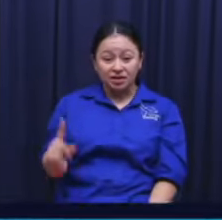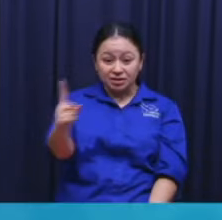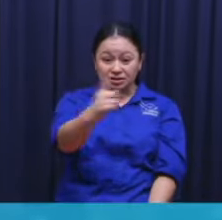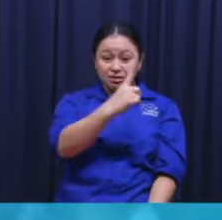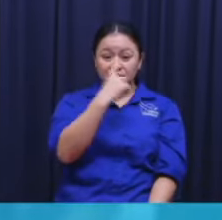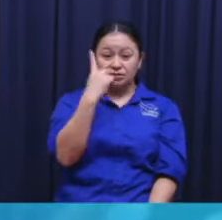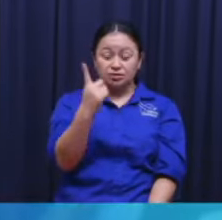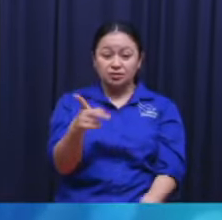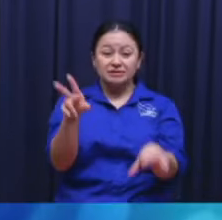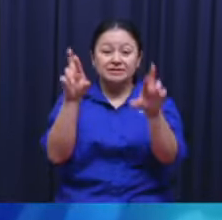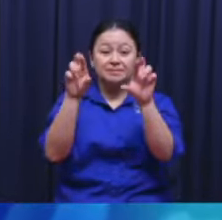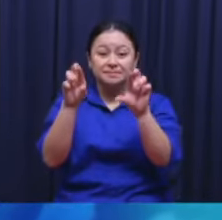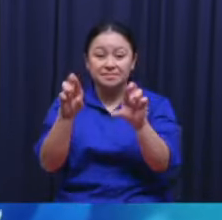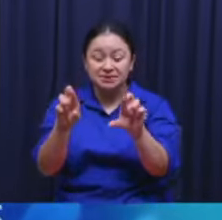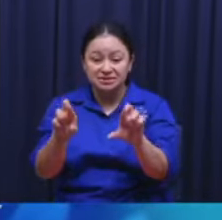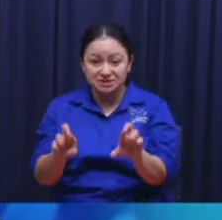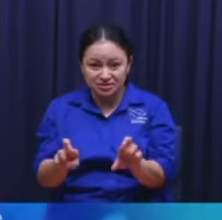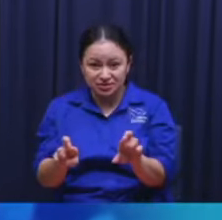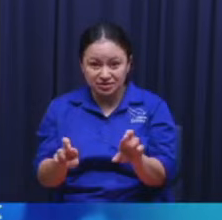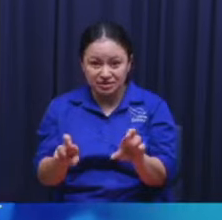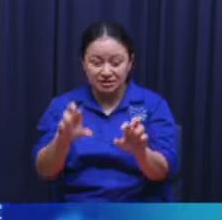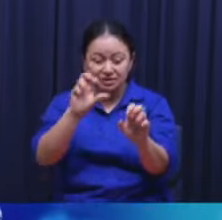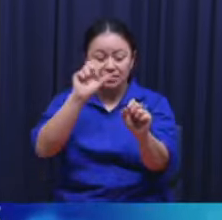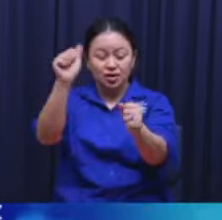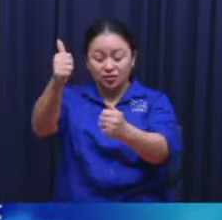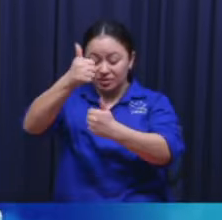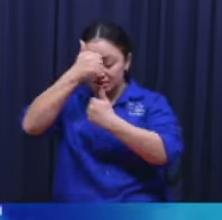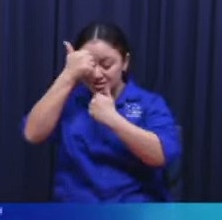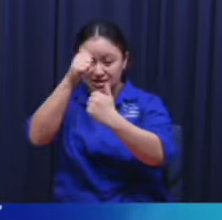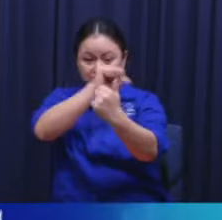hay que discernir quién es el verdadero siervo de Dios.